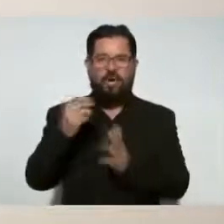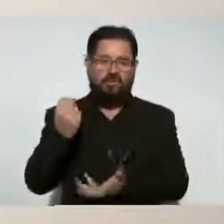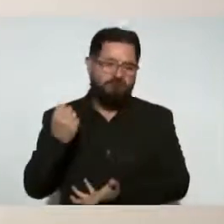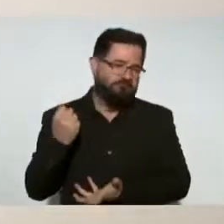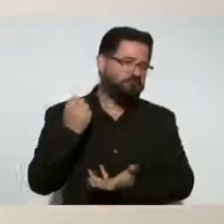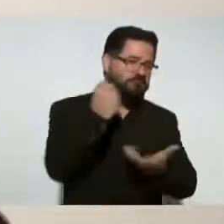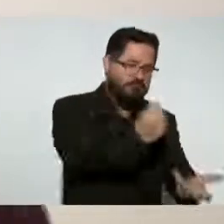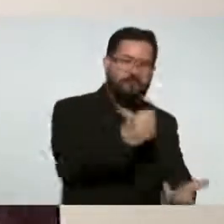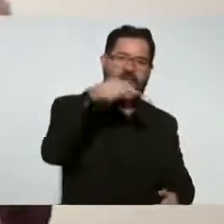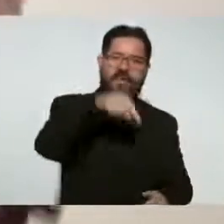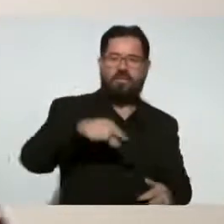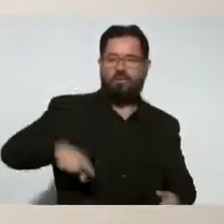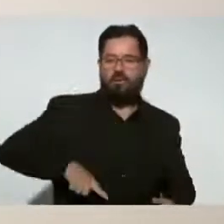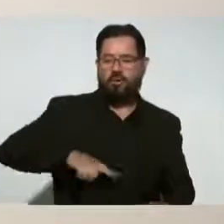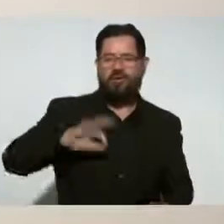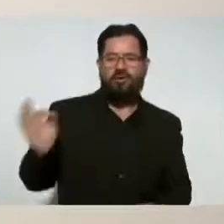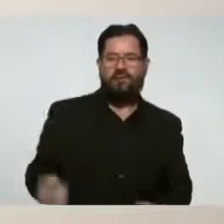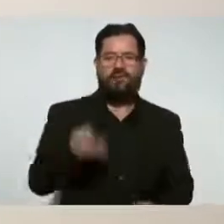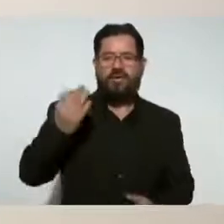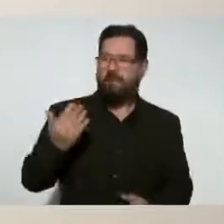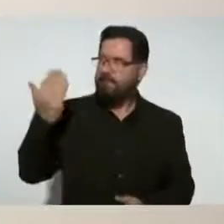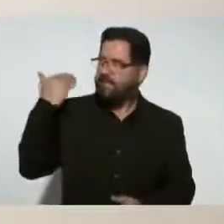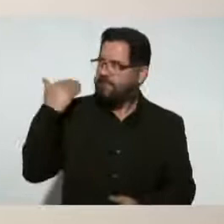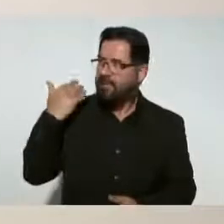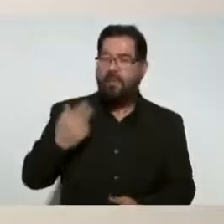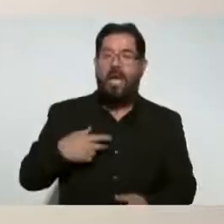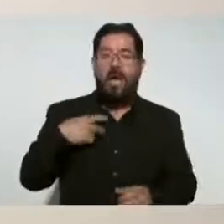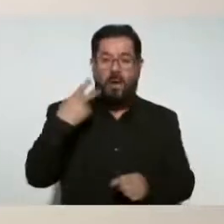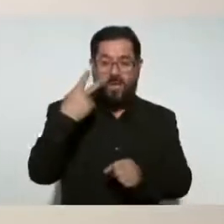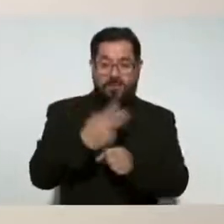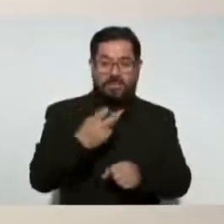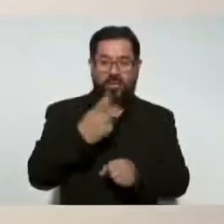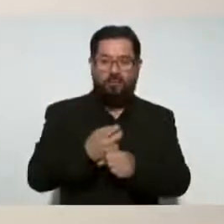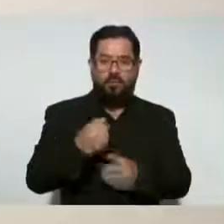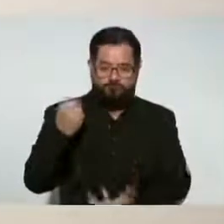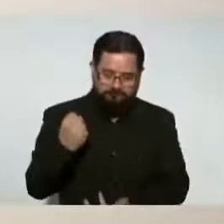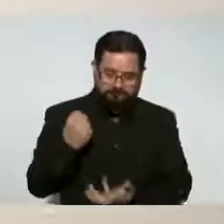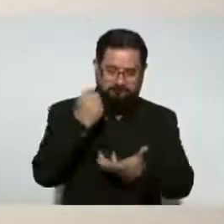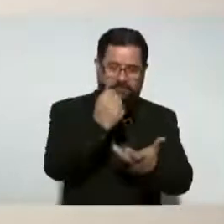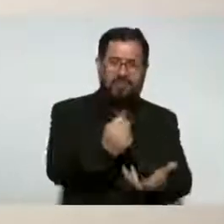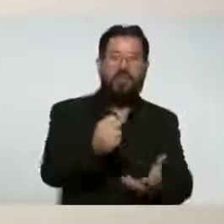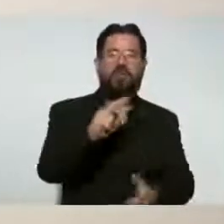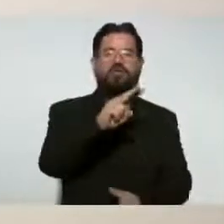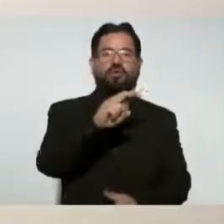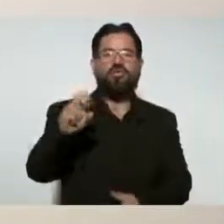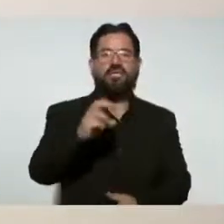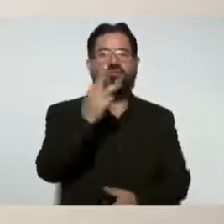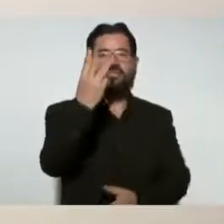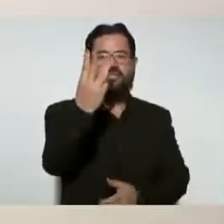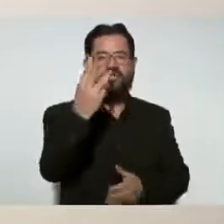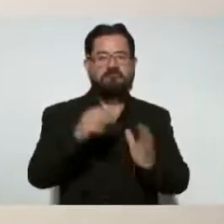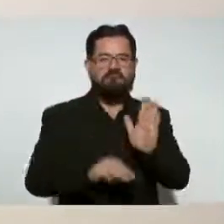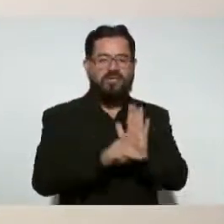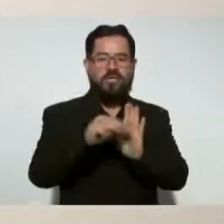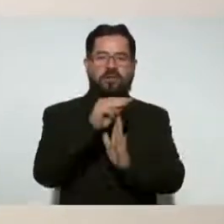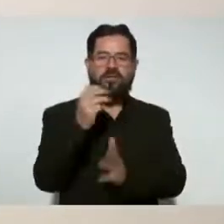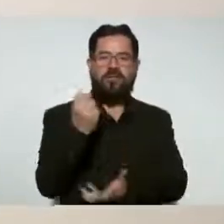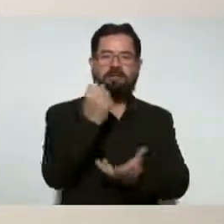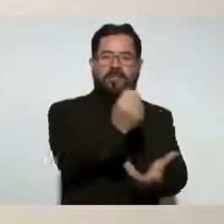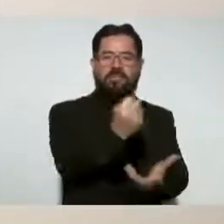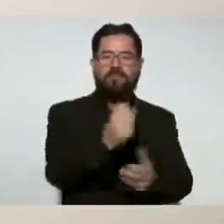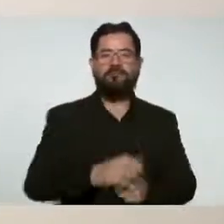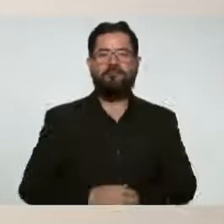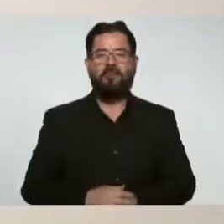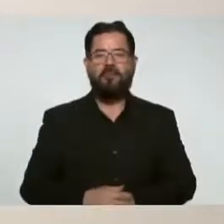gobierno federal nos dio anteriormente, y en esta segunda etapa una inversión de 203 millones.